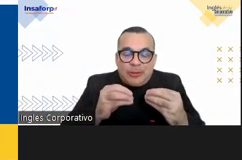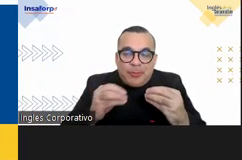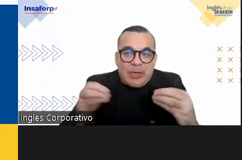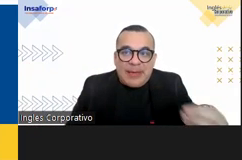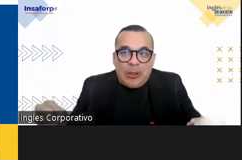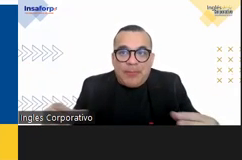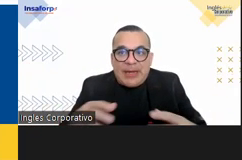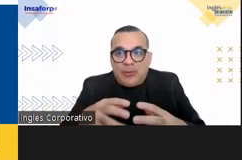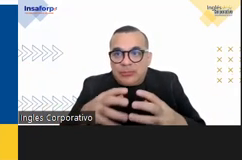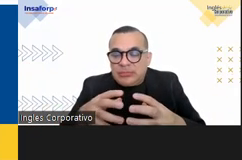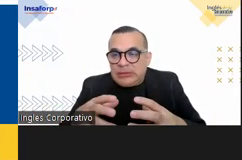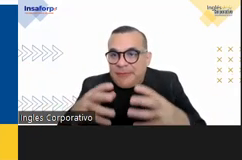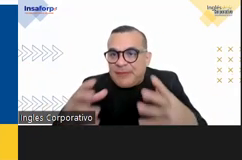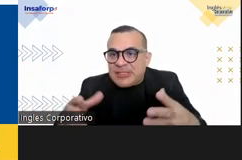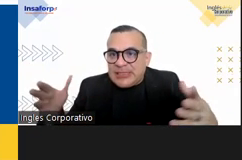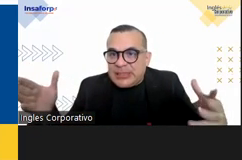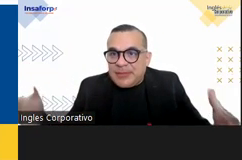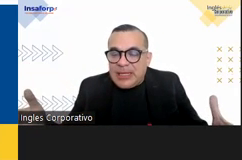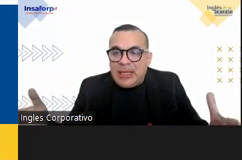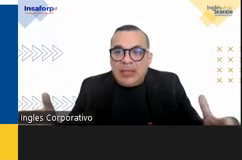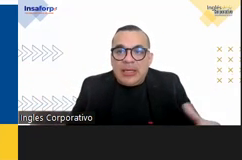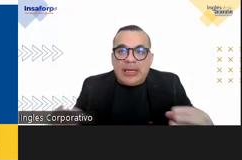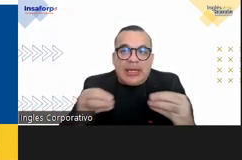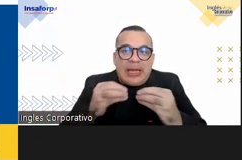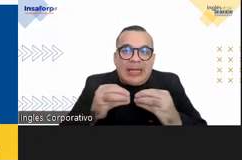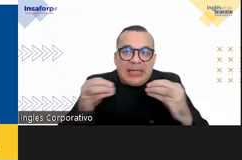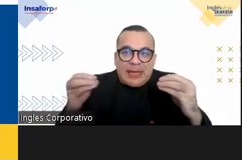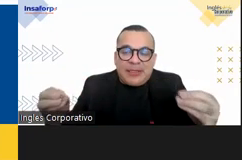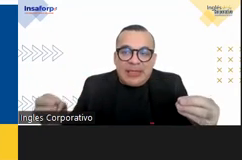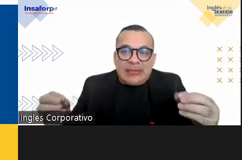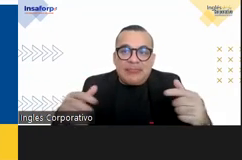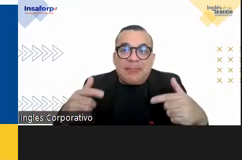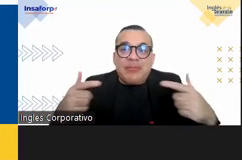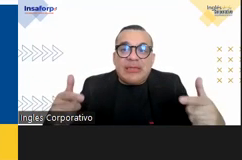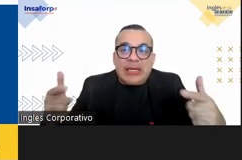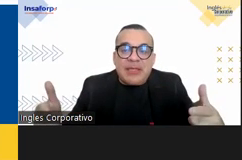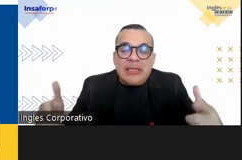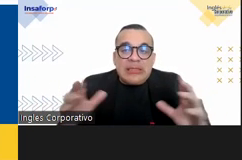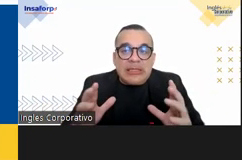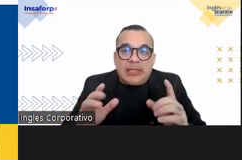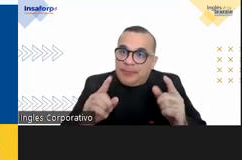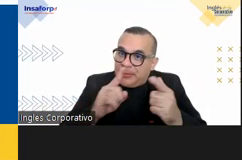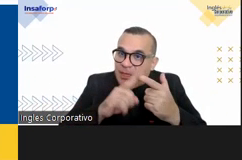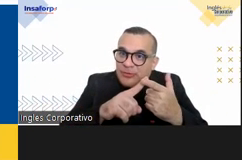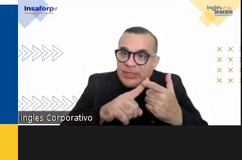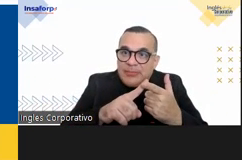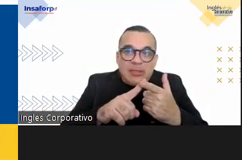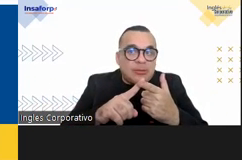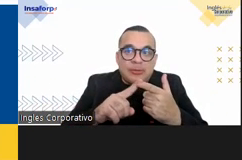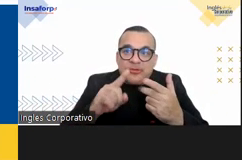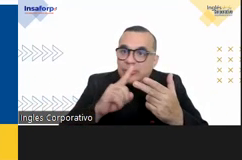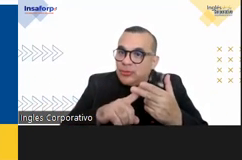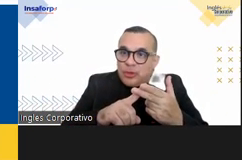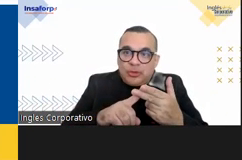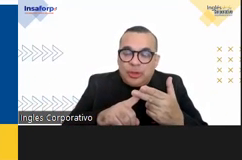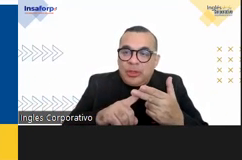los eventos programados para una fecha determinada en el diagrama de Gantt me permite a mí tener primero